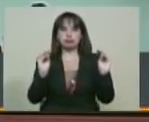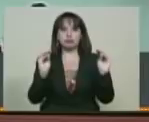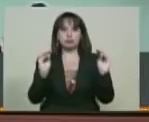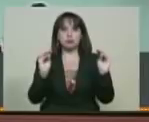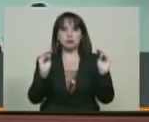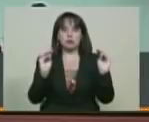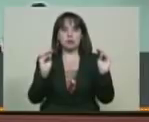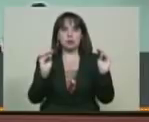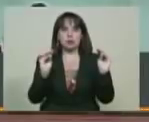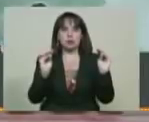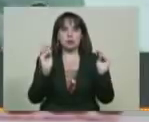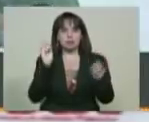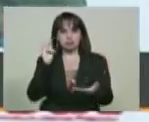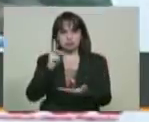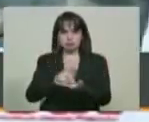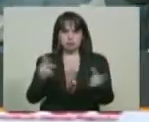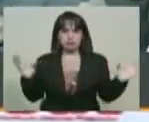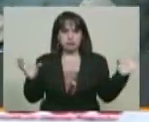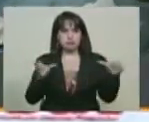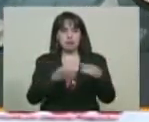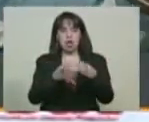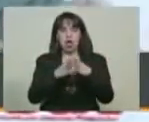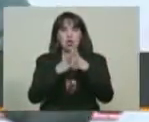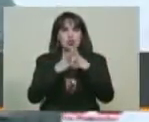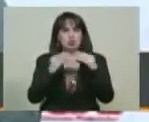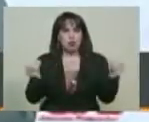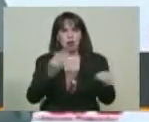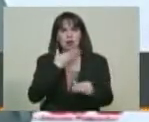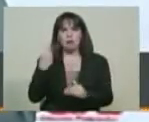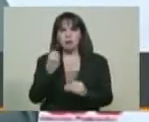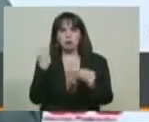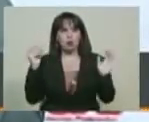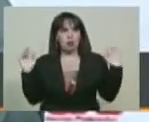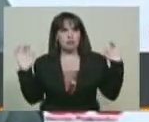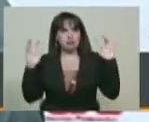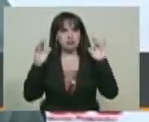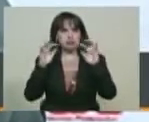a nuestro seno a toda la juventud,